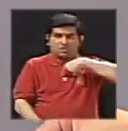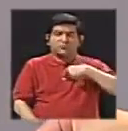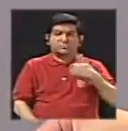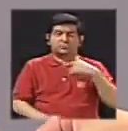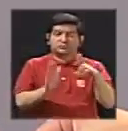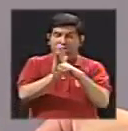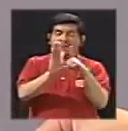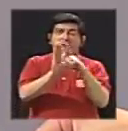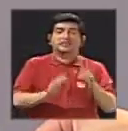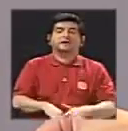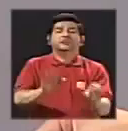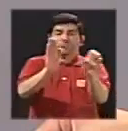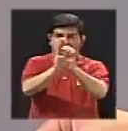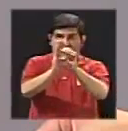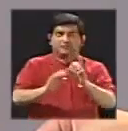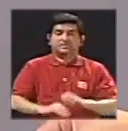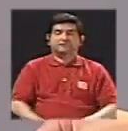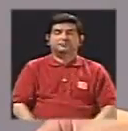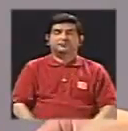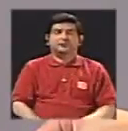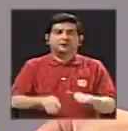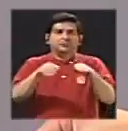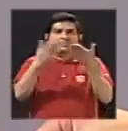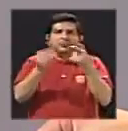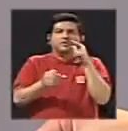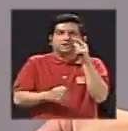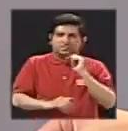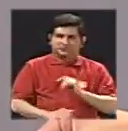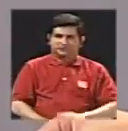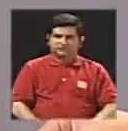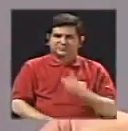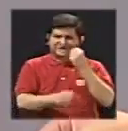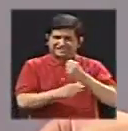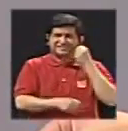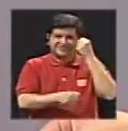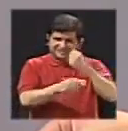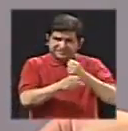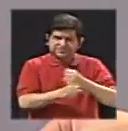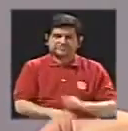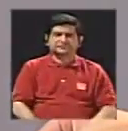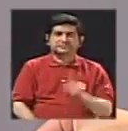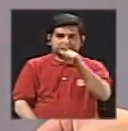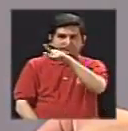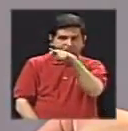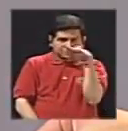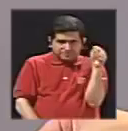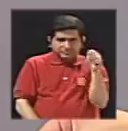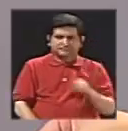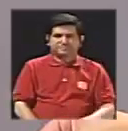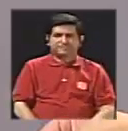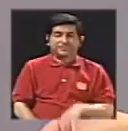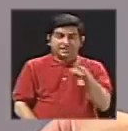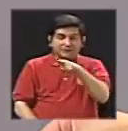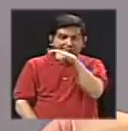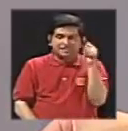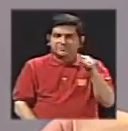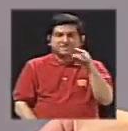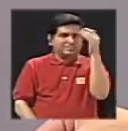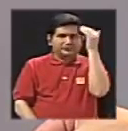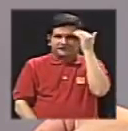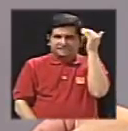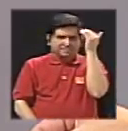merecemos. Por ejemplo, ¿cómo es posible que usted trabaje un mes y en ese mes usted no